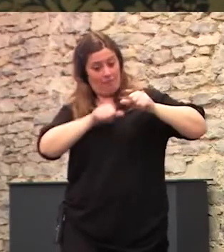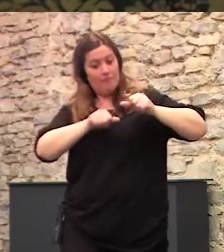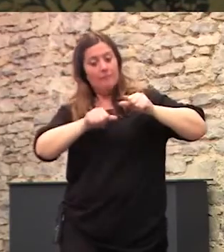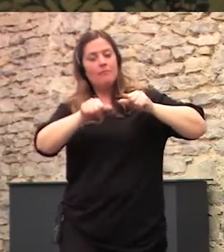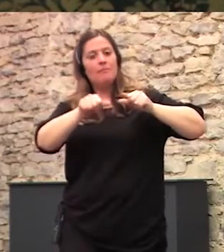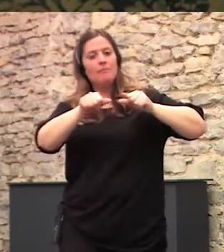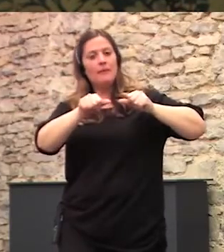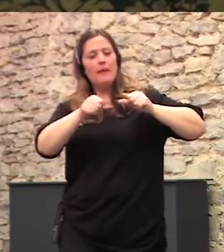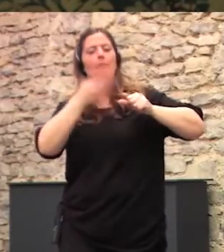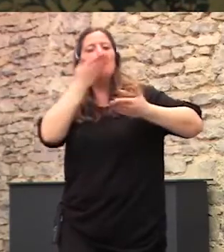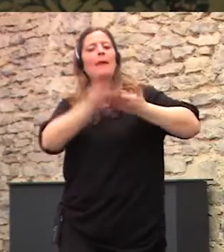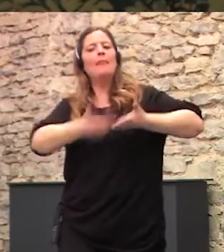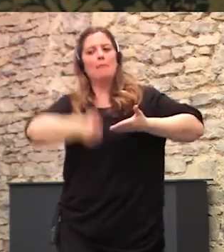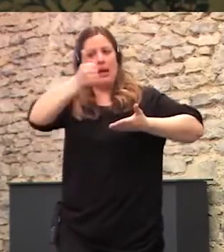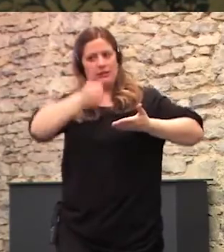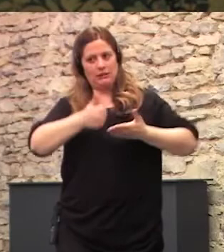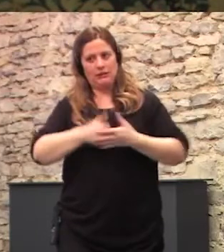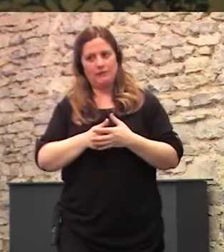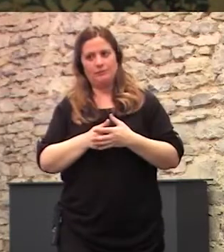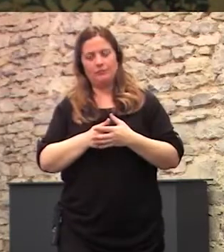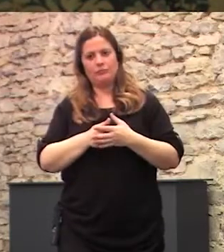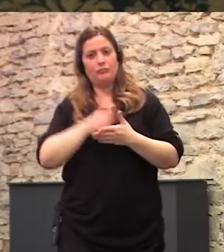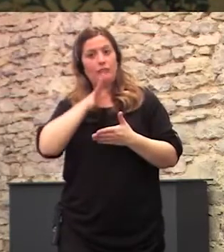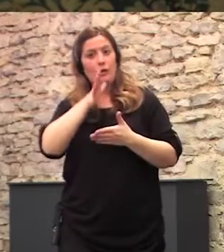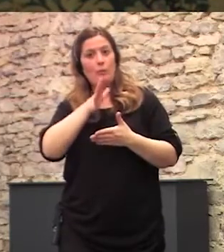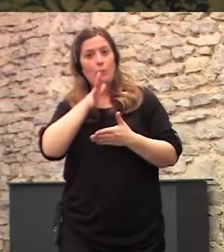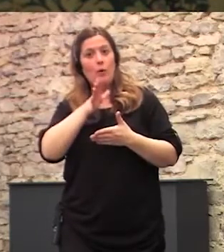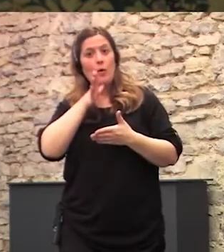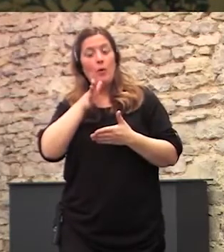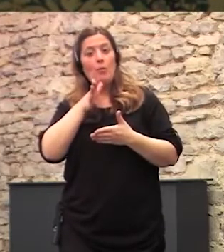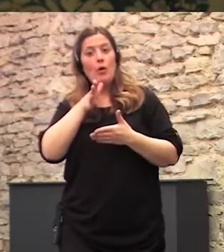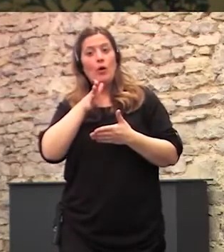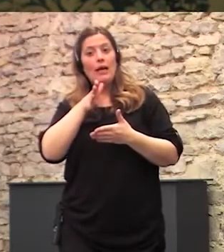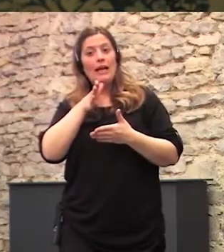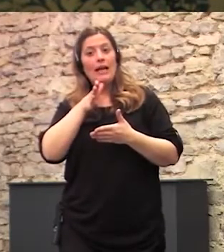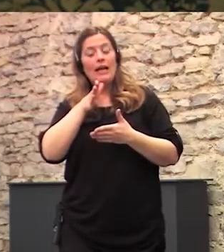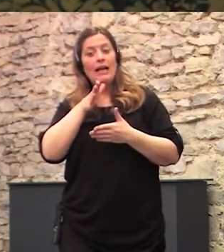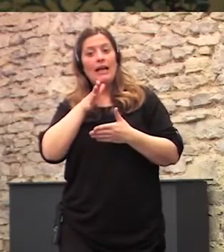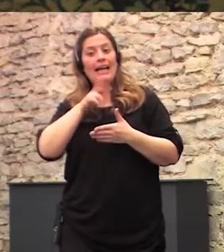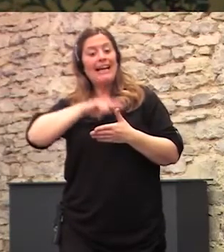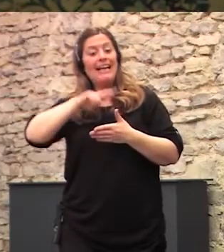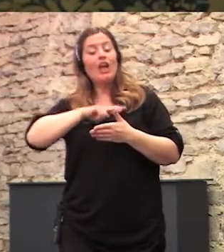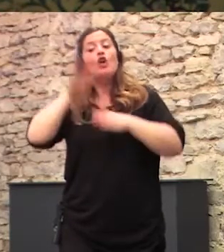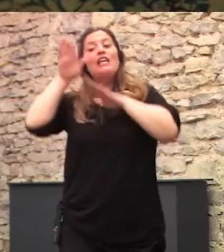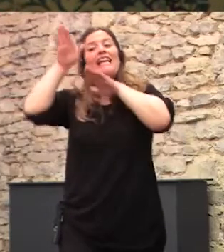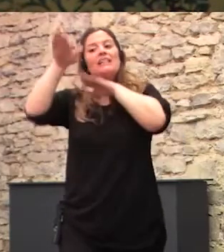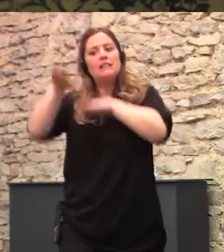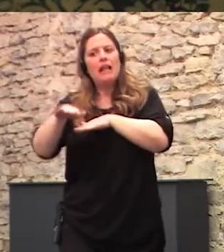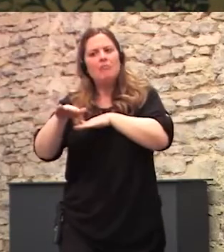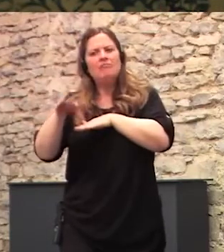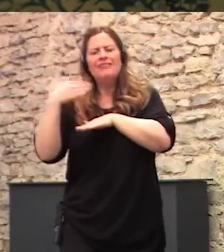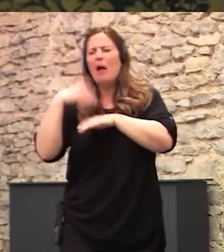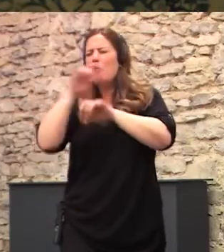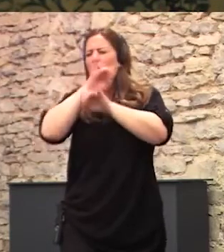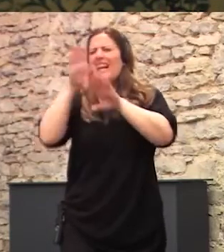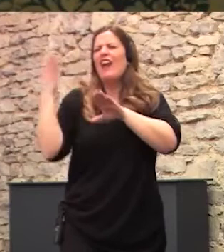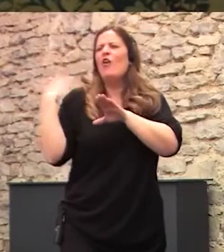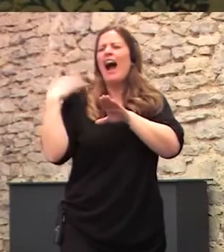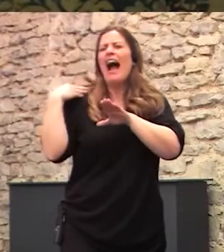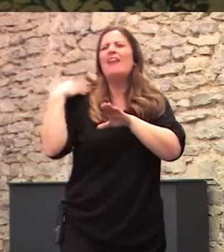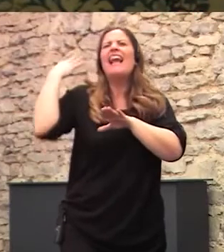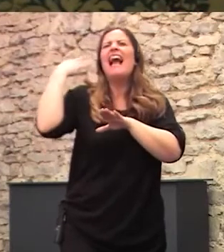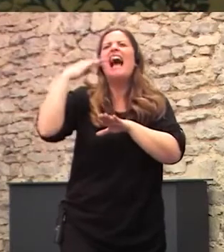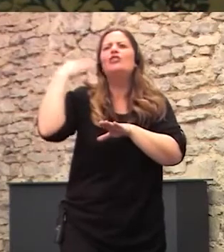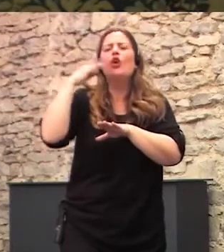allá. ¿Por qué? Porque el Islam ha dejado claro hace 14 siglos su